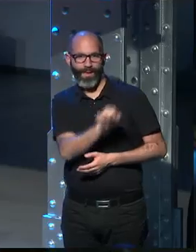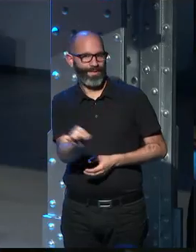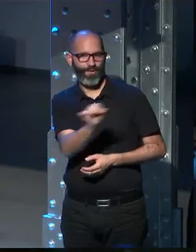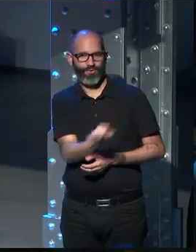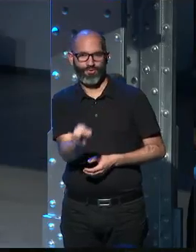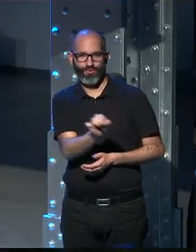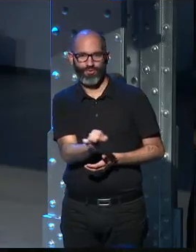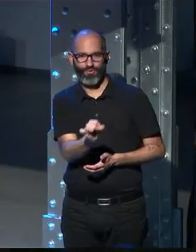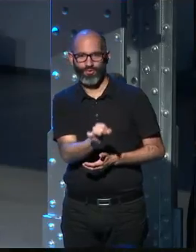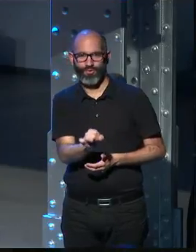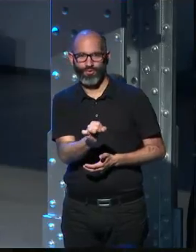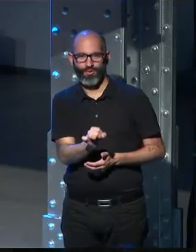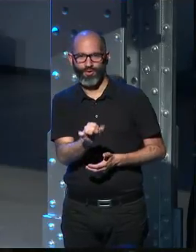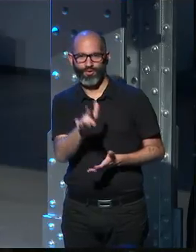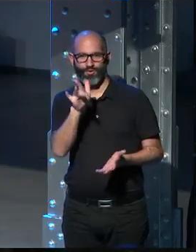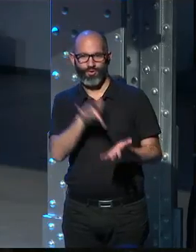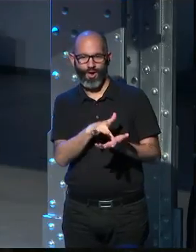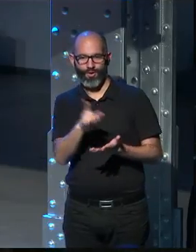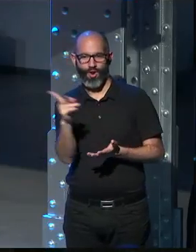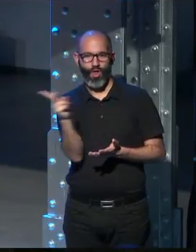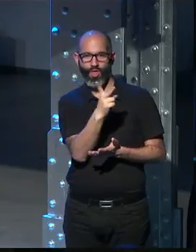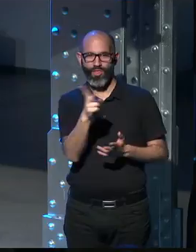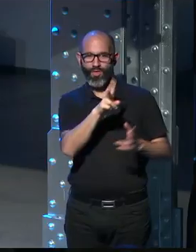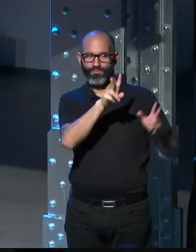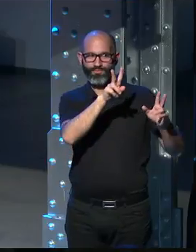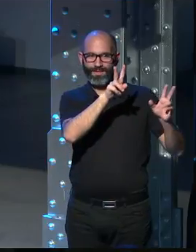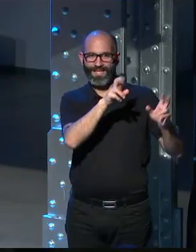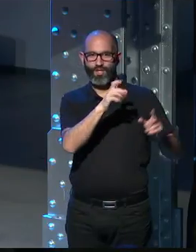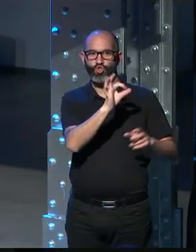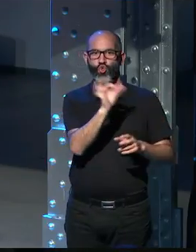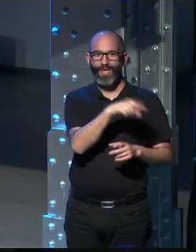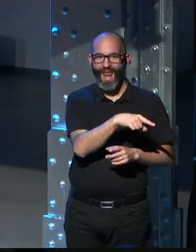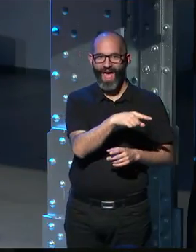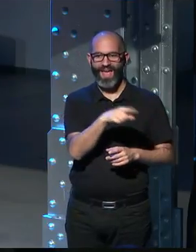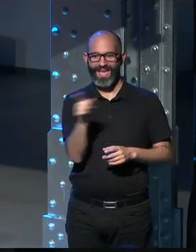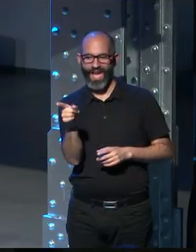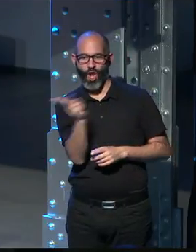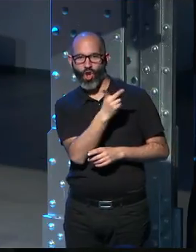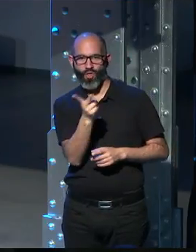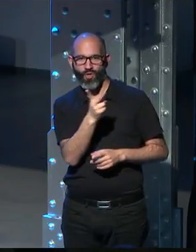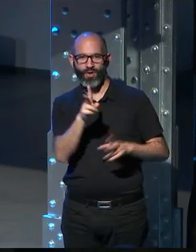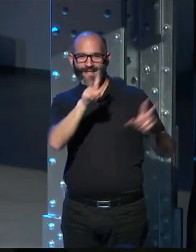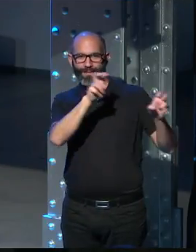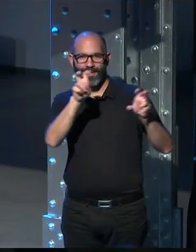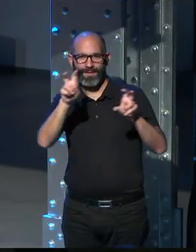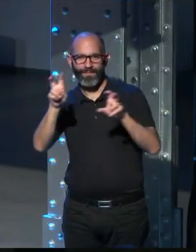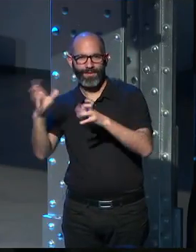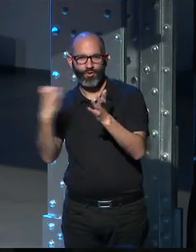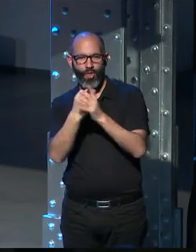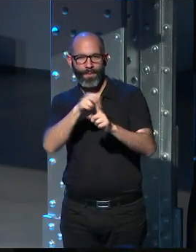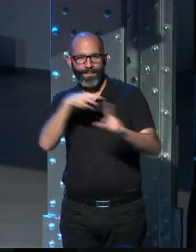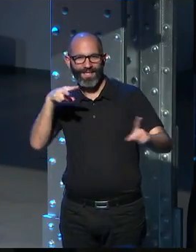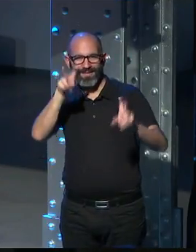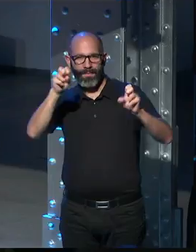vamos, apenas han rozado todos los temas que se pueden abordar desde esta